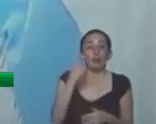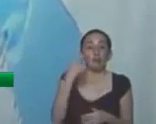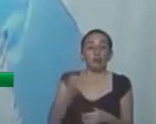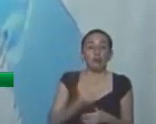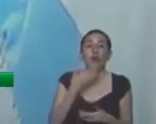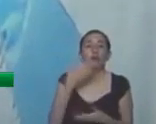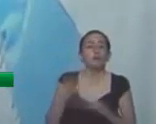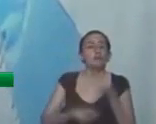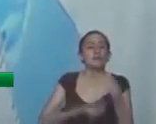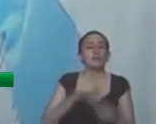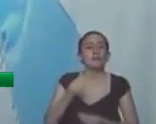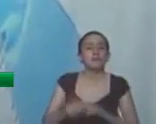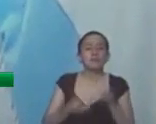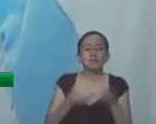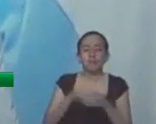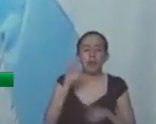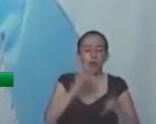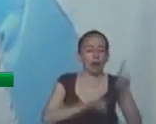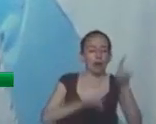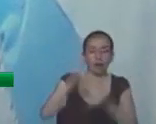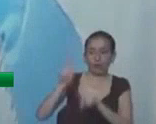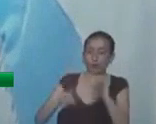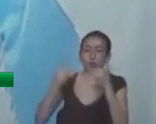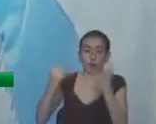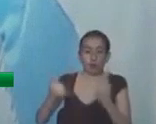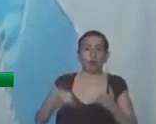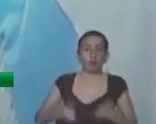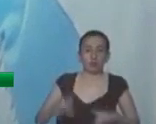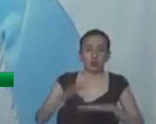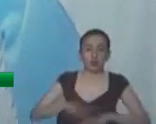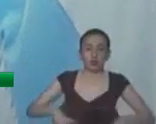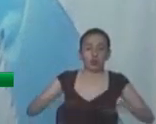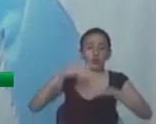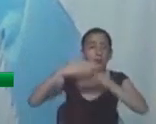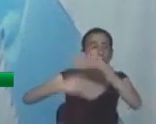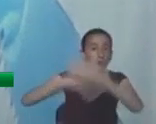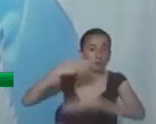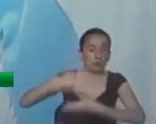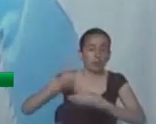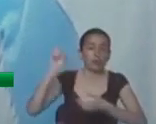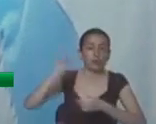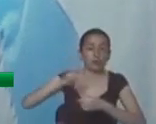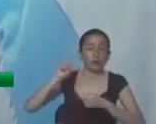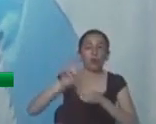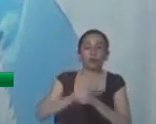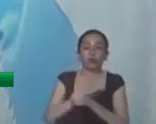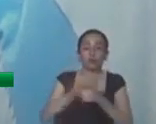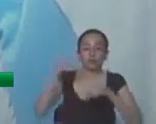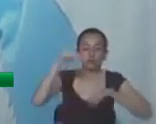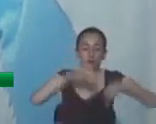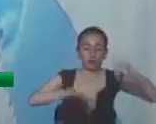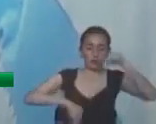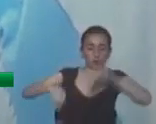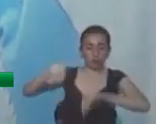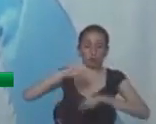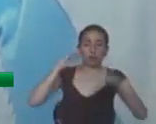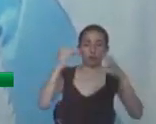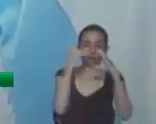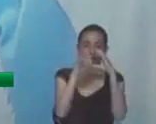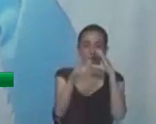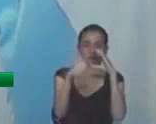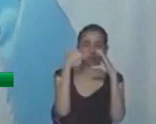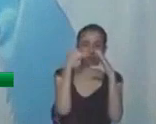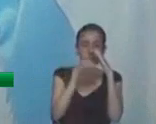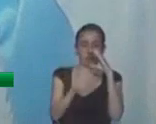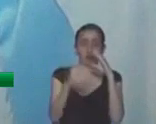éxito. Varias muestras se procesan en este momento en un laboratorio certificado de la provincia de Santa Elena, mientras que otras se analizarán